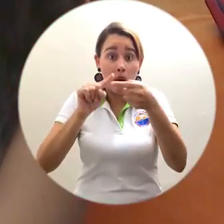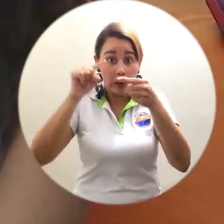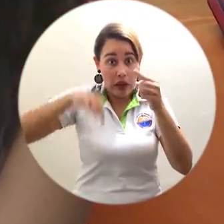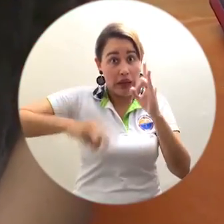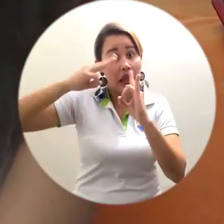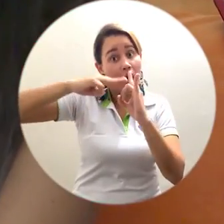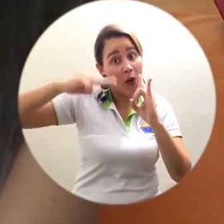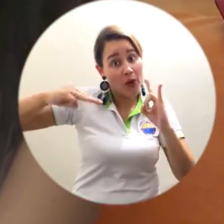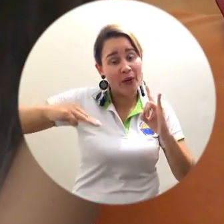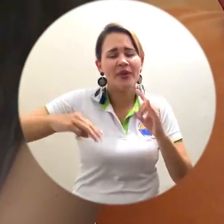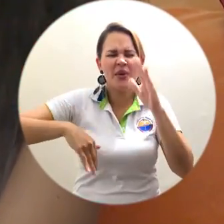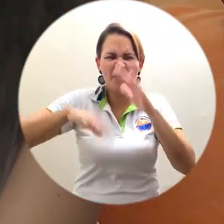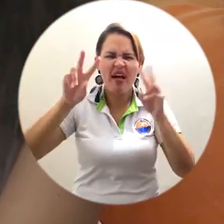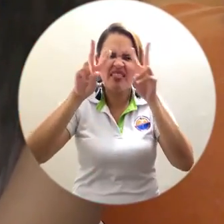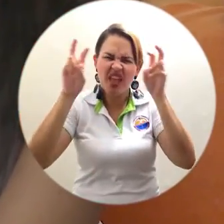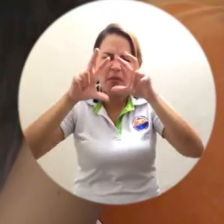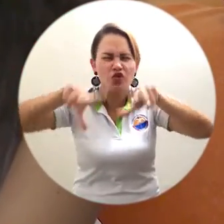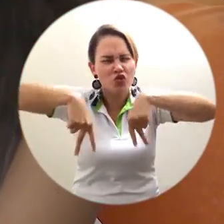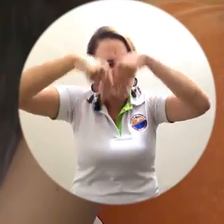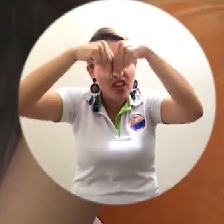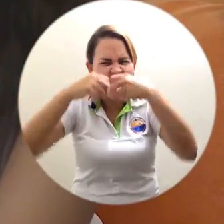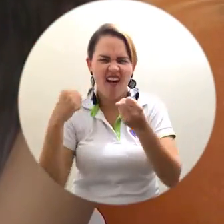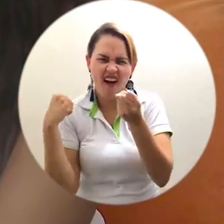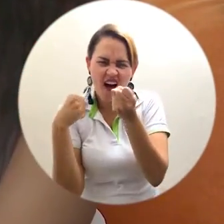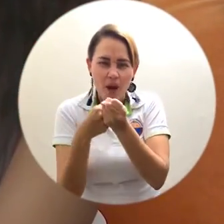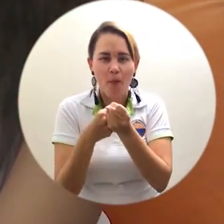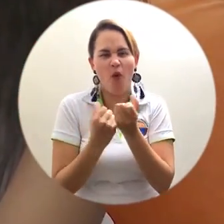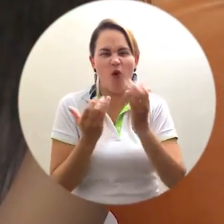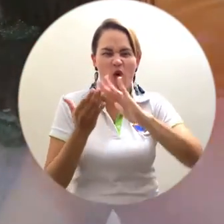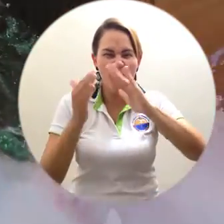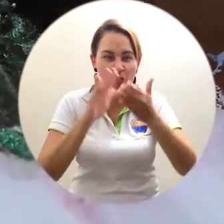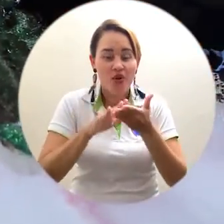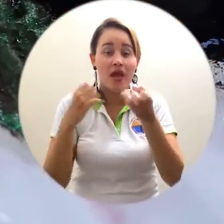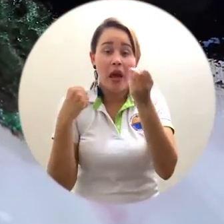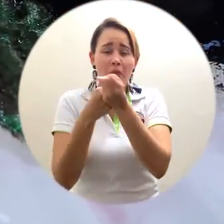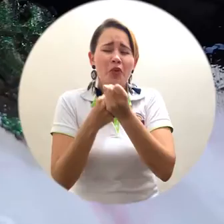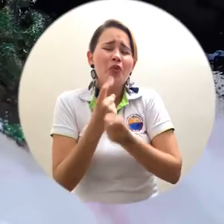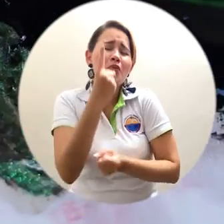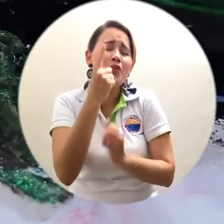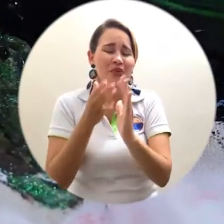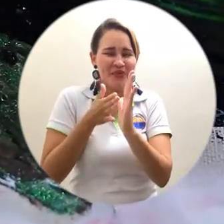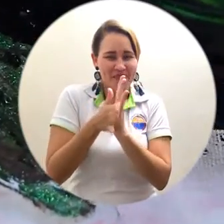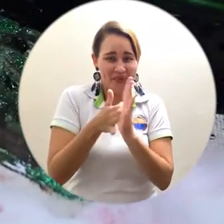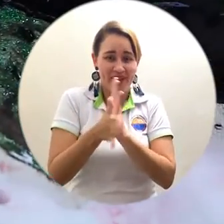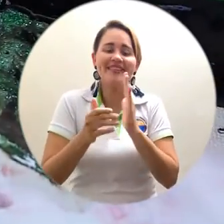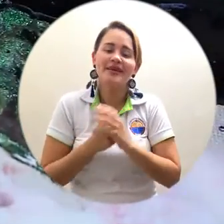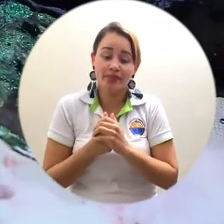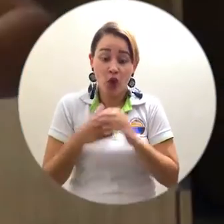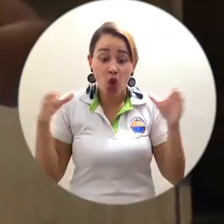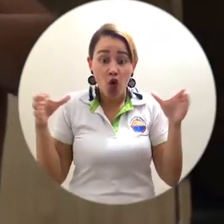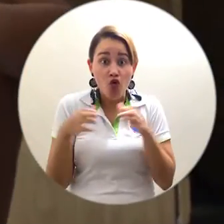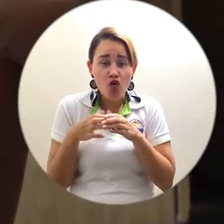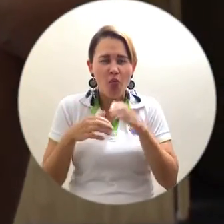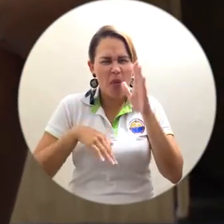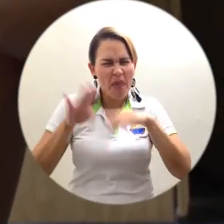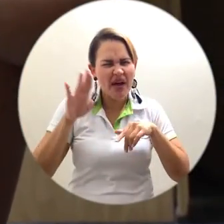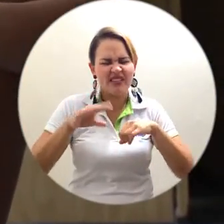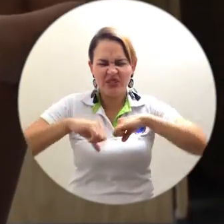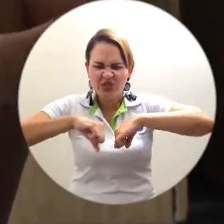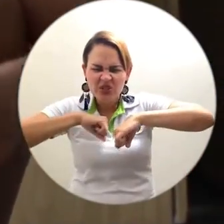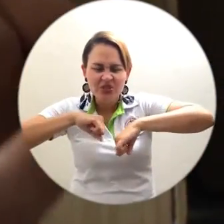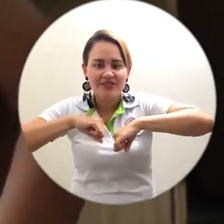de extensión social de esta Casa de Estudios Superiores sobre Planes de Vida y Desarrollo Comunitario, el cual está compuesto por un